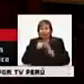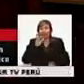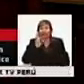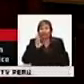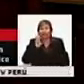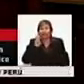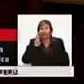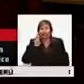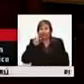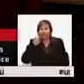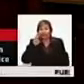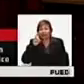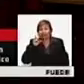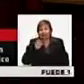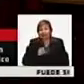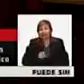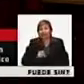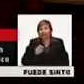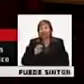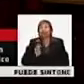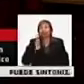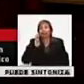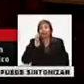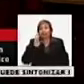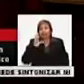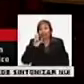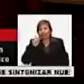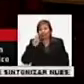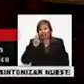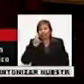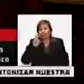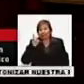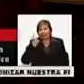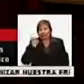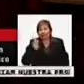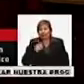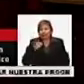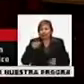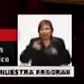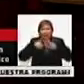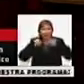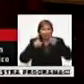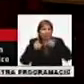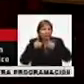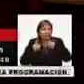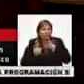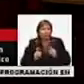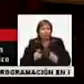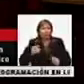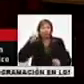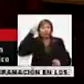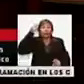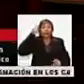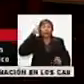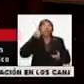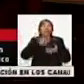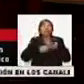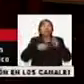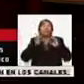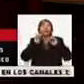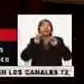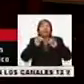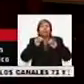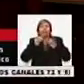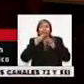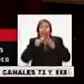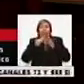Fernando Belaúnde Terry. ¿Cómo no olvidar esos momentos cuando hacían las consultas políticas y decían qué nombre le vamos